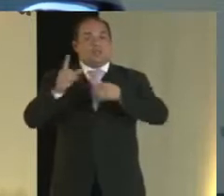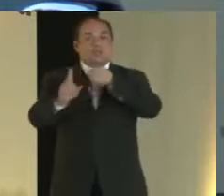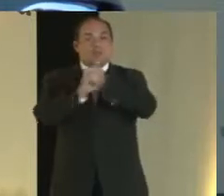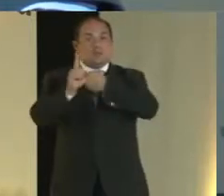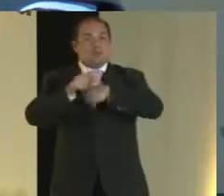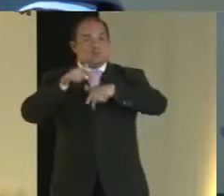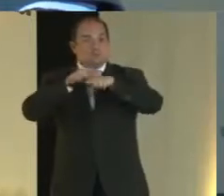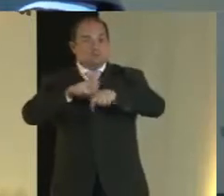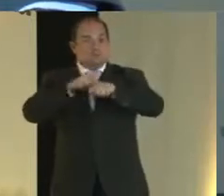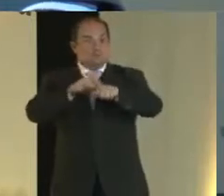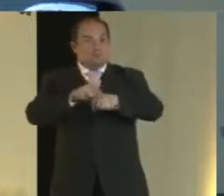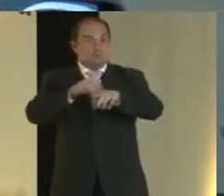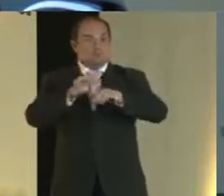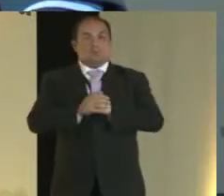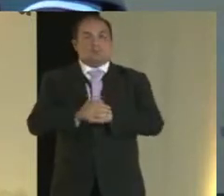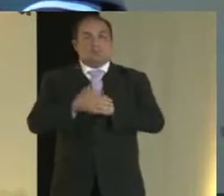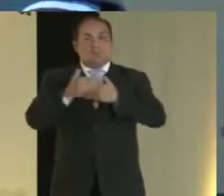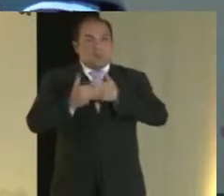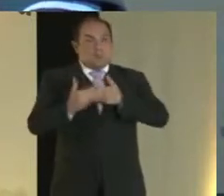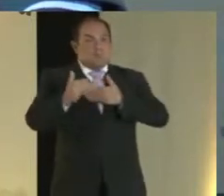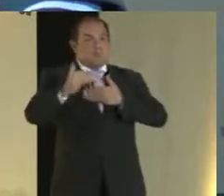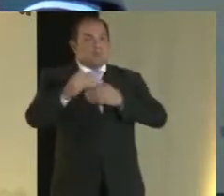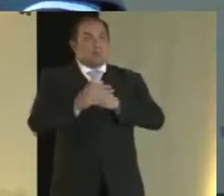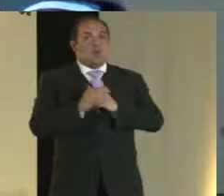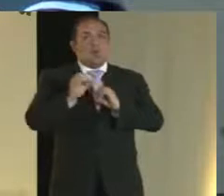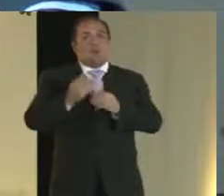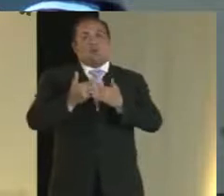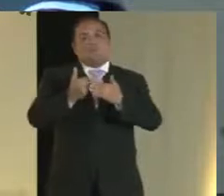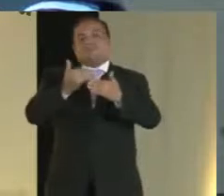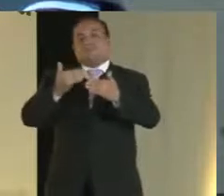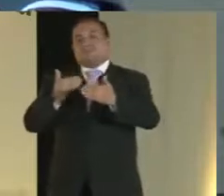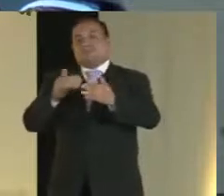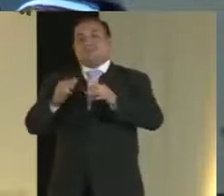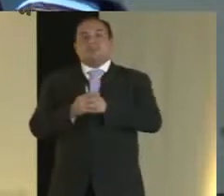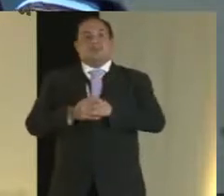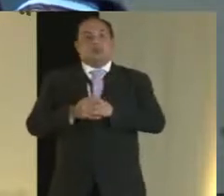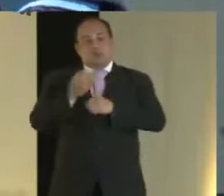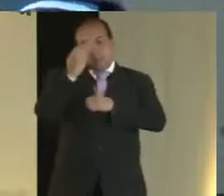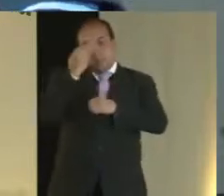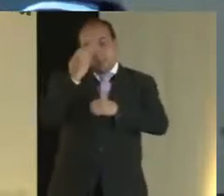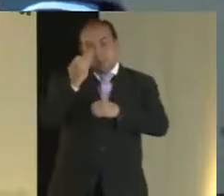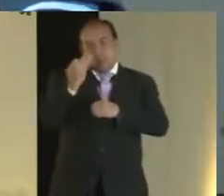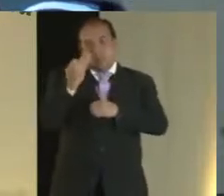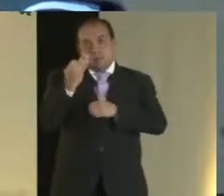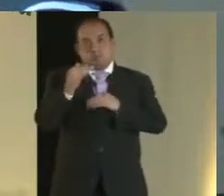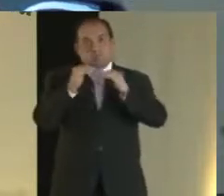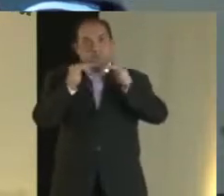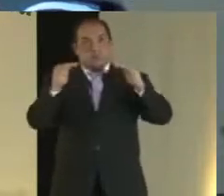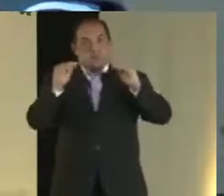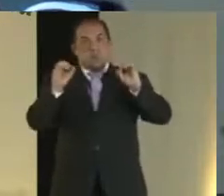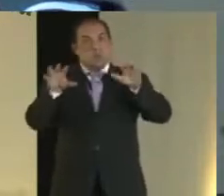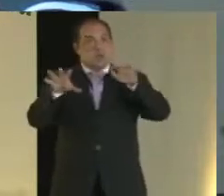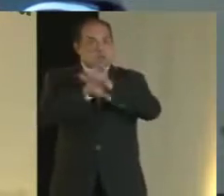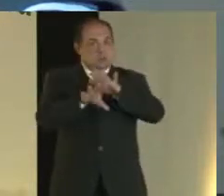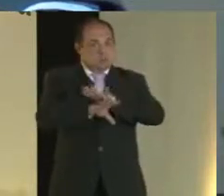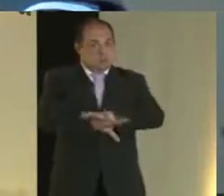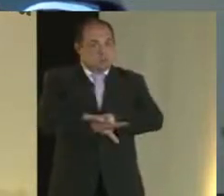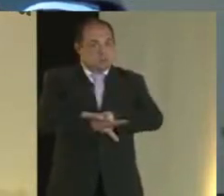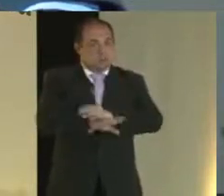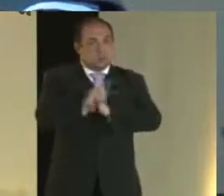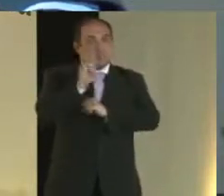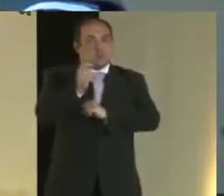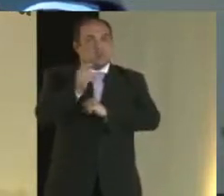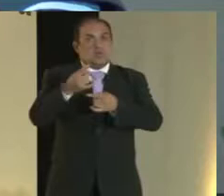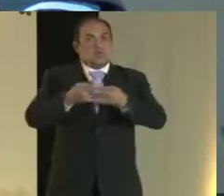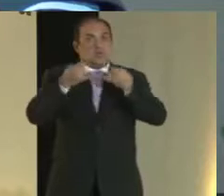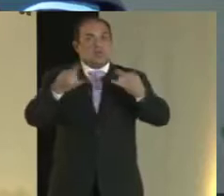y continuidades, avances y retrocesos, periodos de estabilidad y de cambios. No se trata